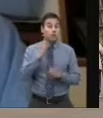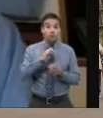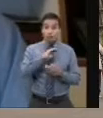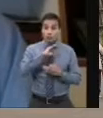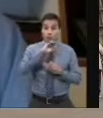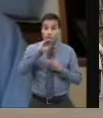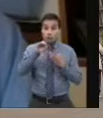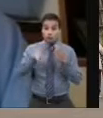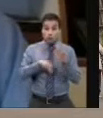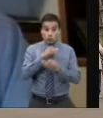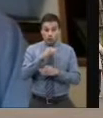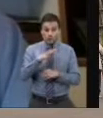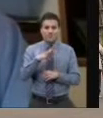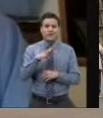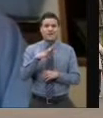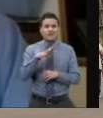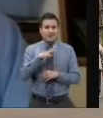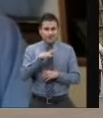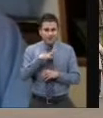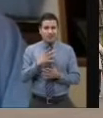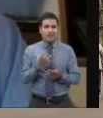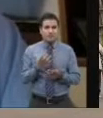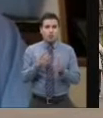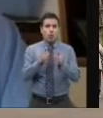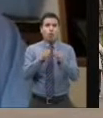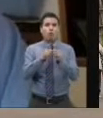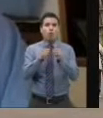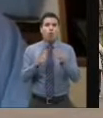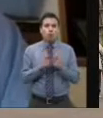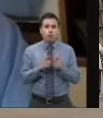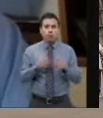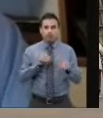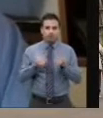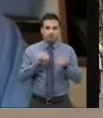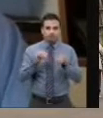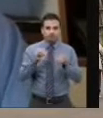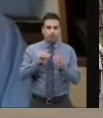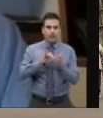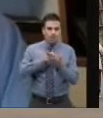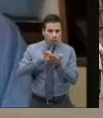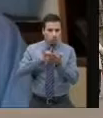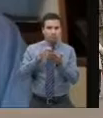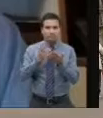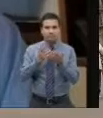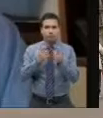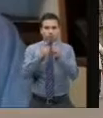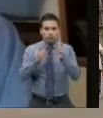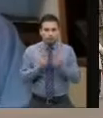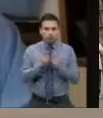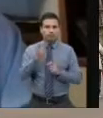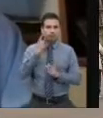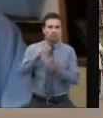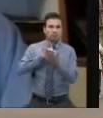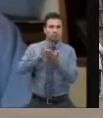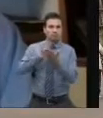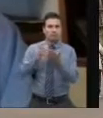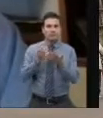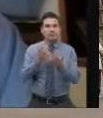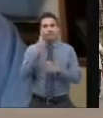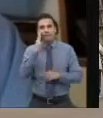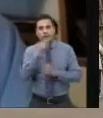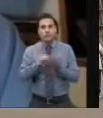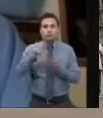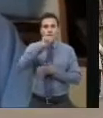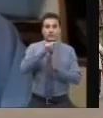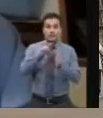todos los partidos tienen grupos de activistas que son simpatizantes, que le dan seguimiento al tema de redes sociales. El precedente que